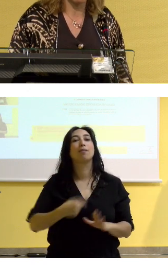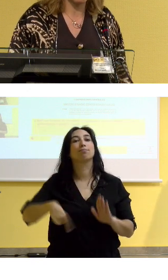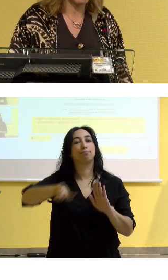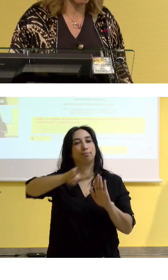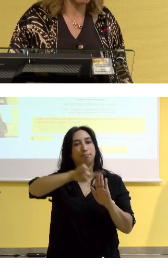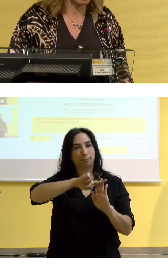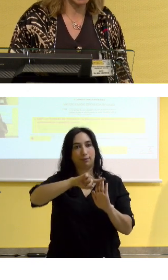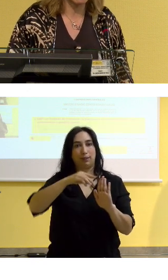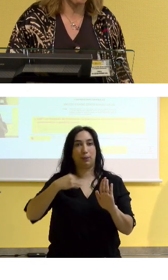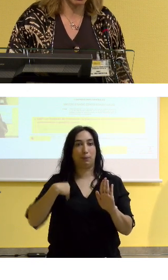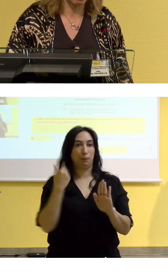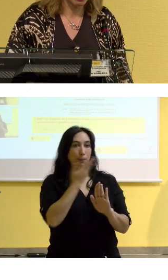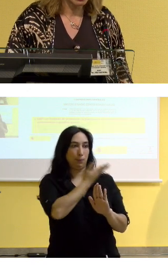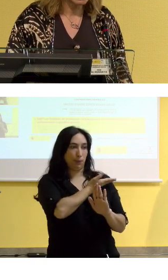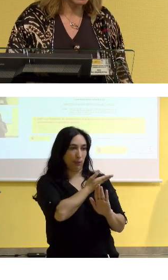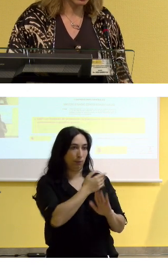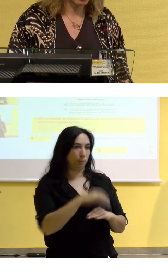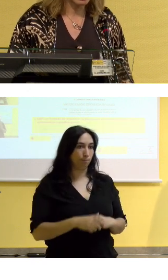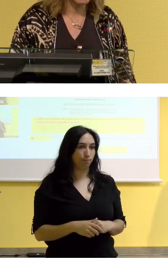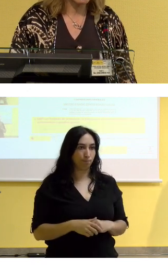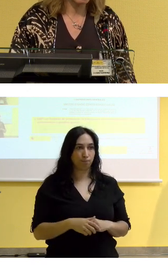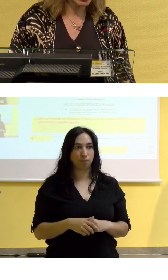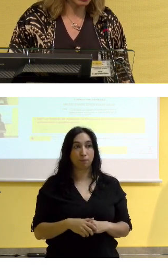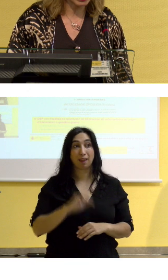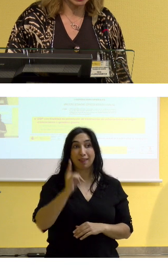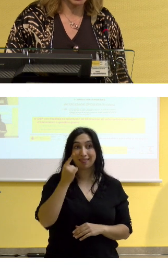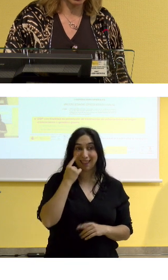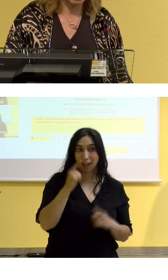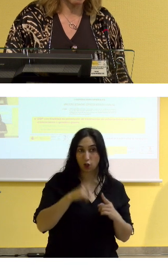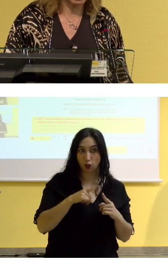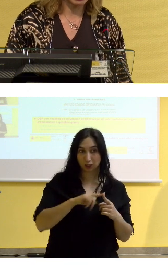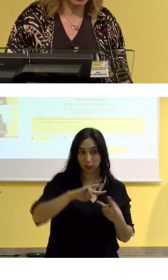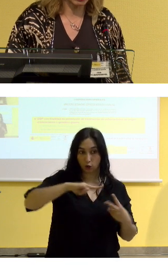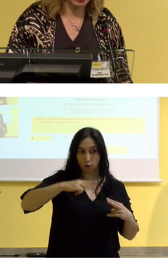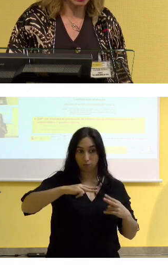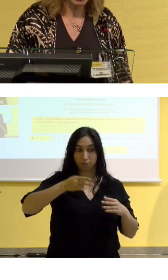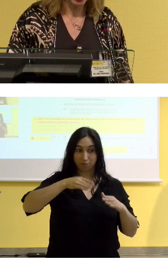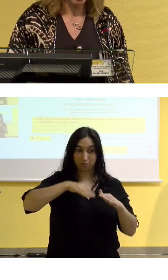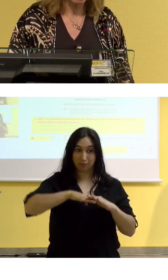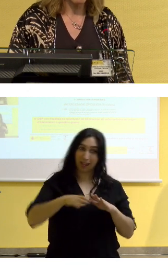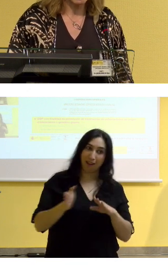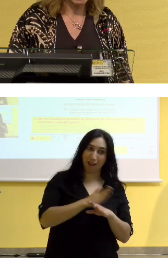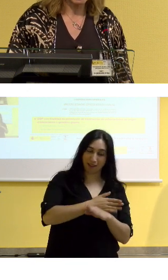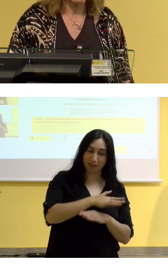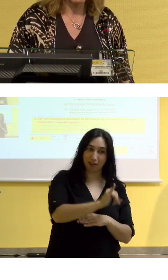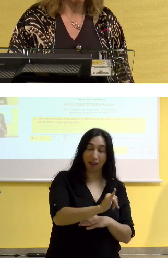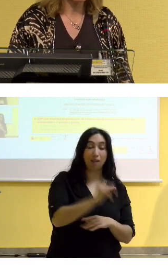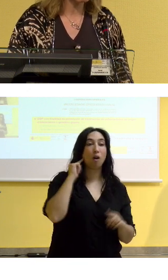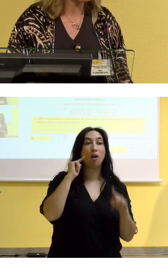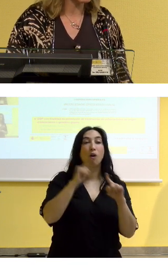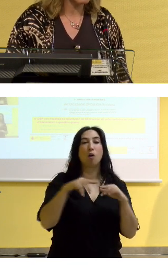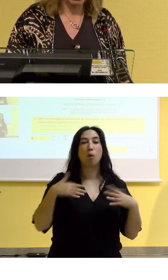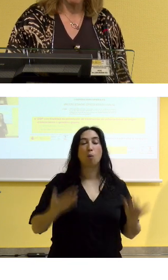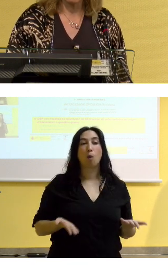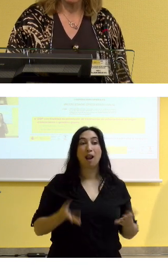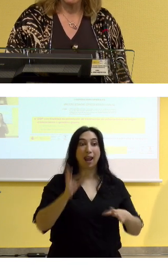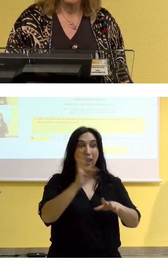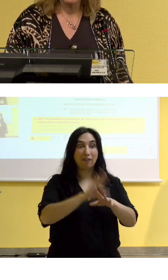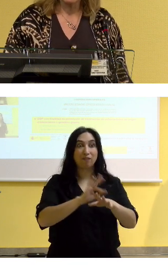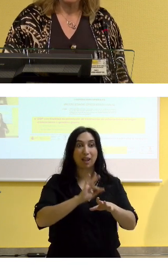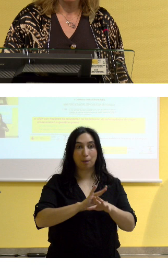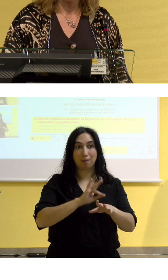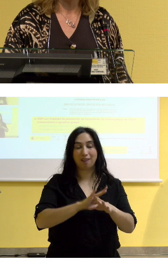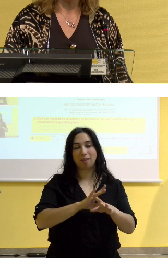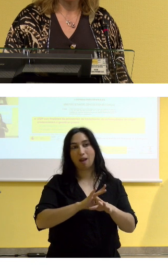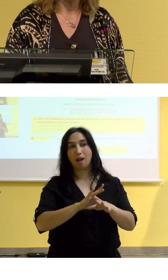este EPICE, o como queráis llamarlo. Se incluye el diagnóstico genético preimplantacional con finalidad de prevenir